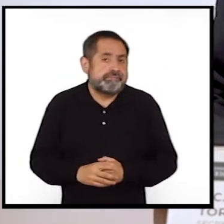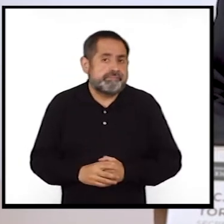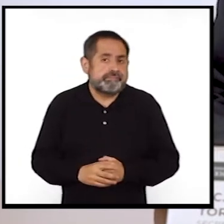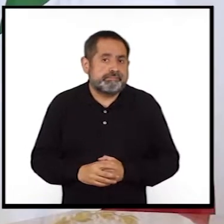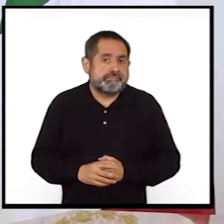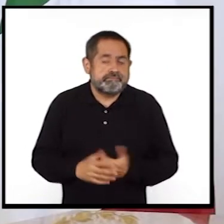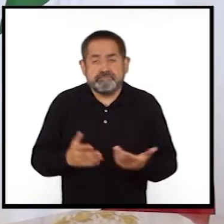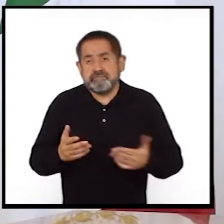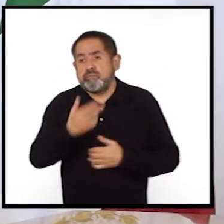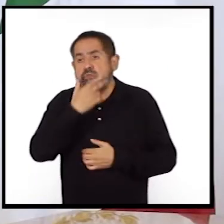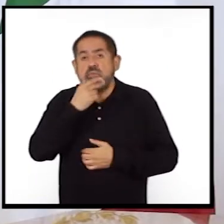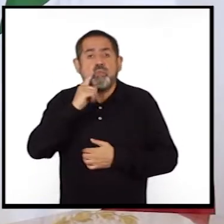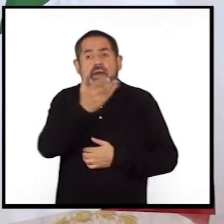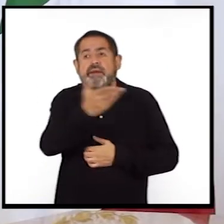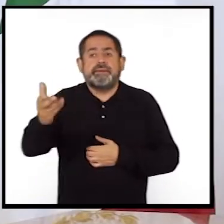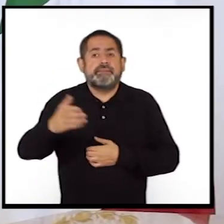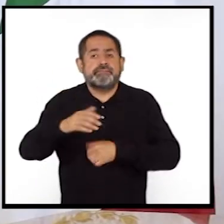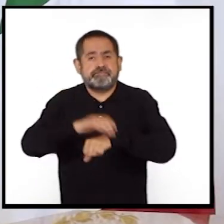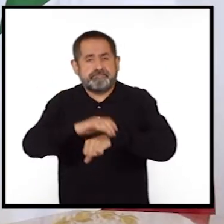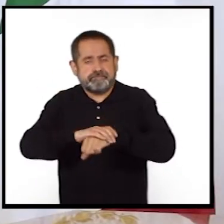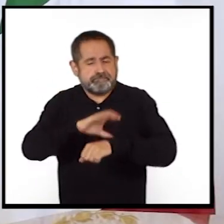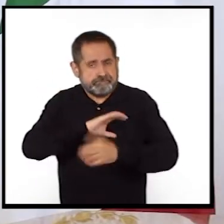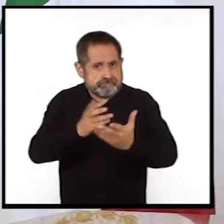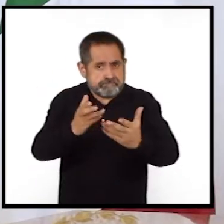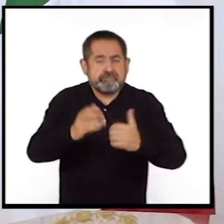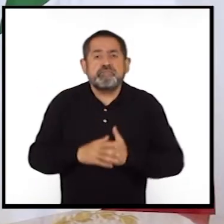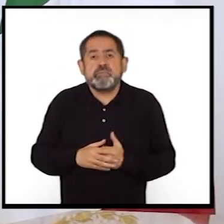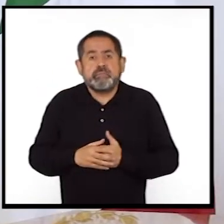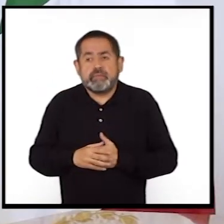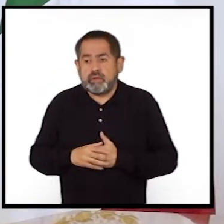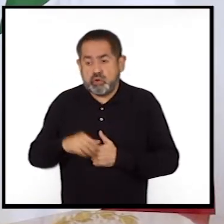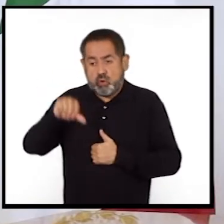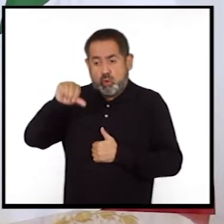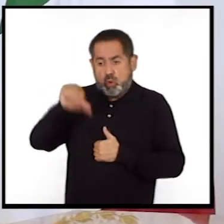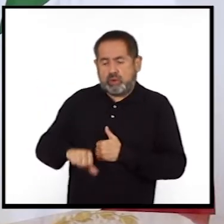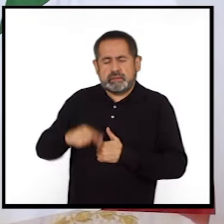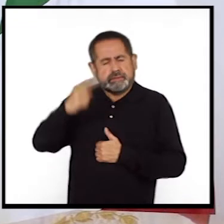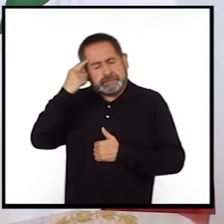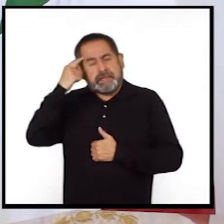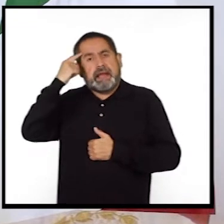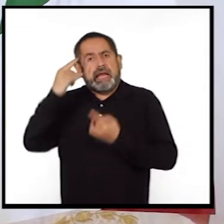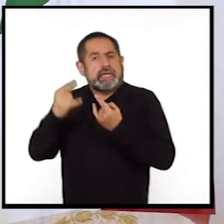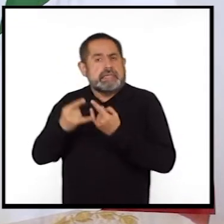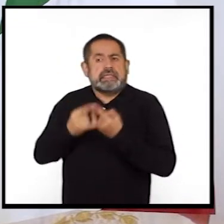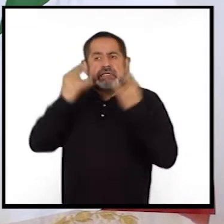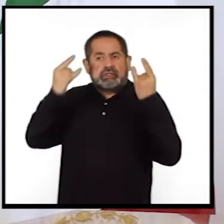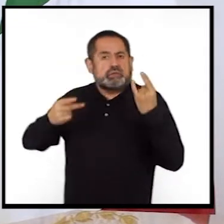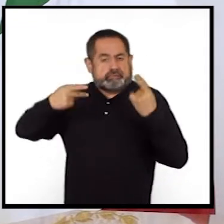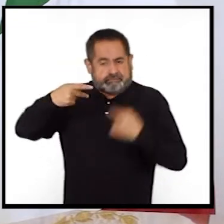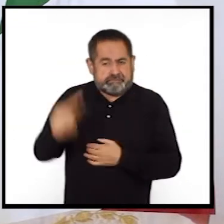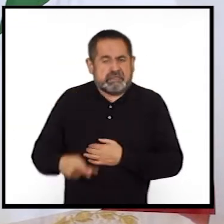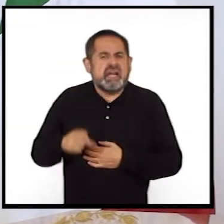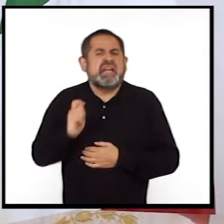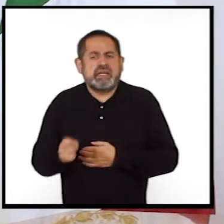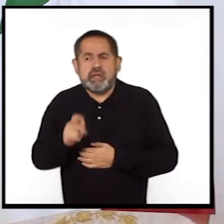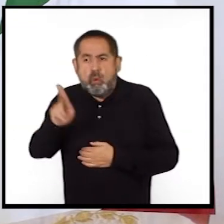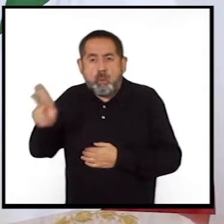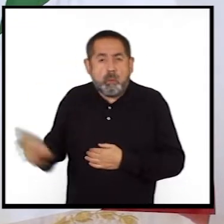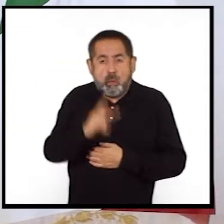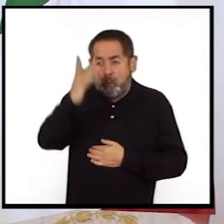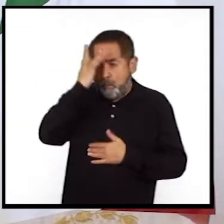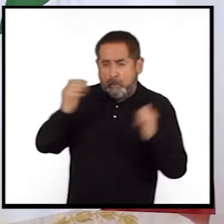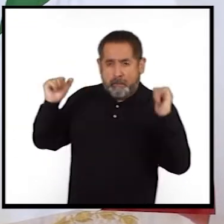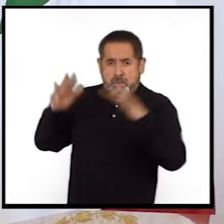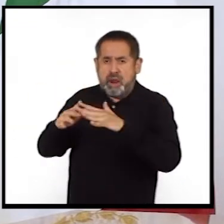recintos. Amigos y amigas, hoy más que nunca, en nuestra historia,